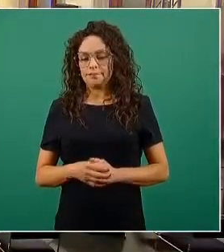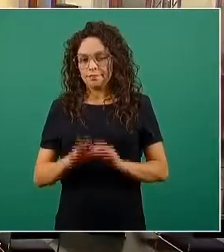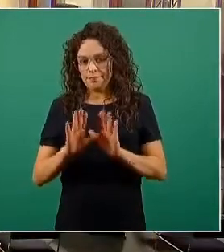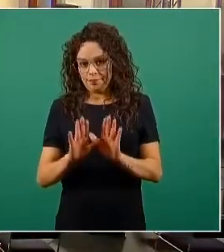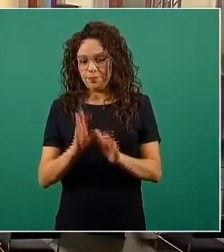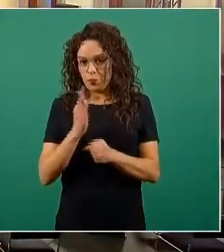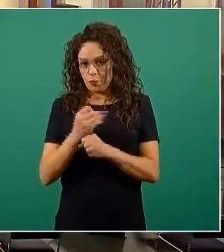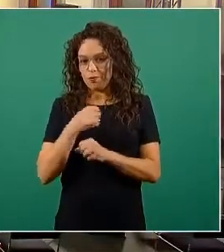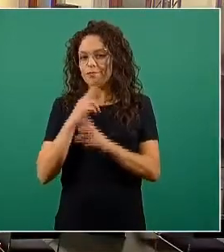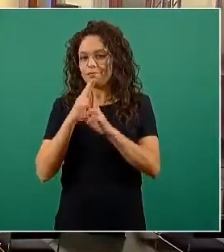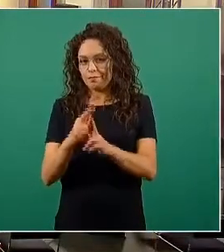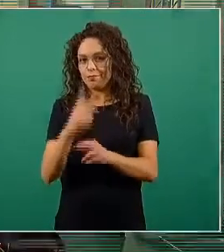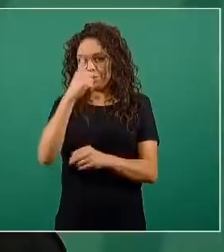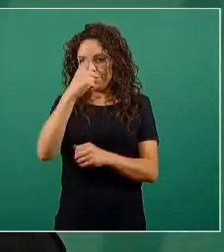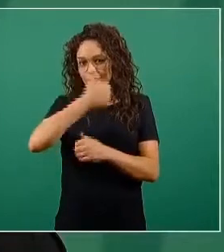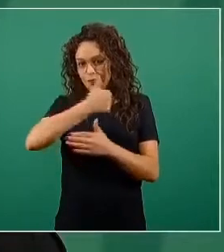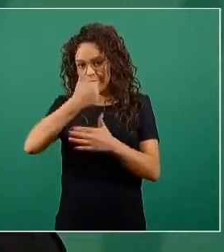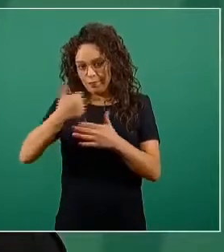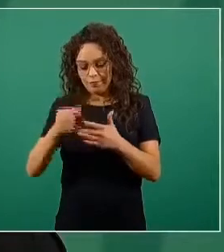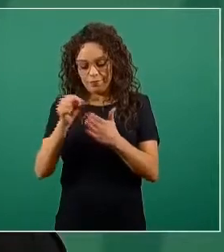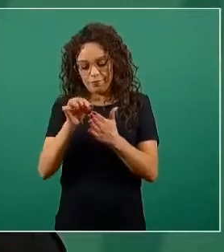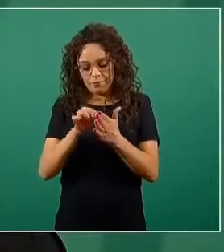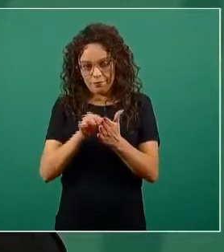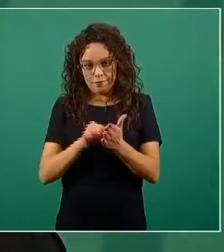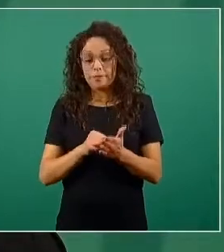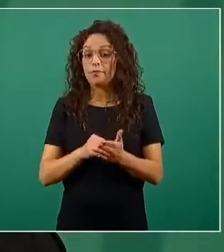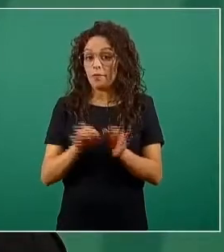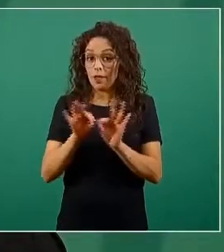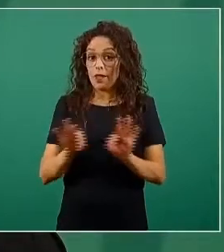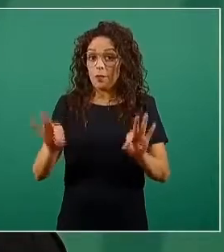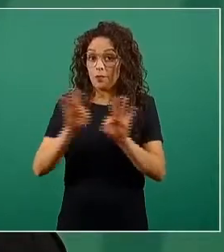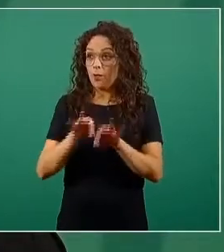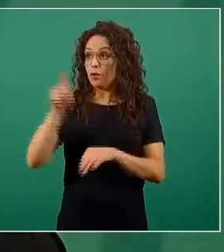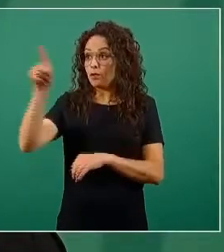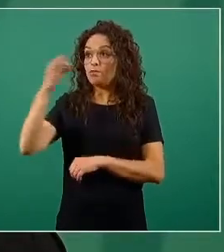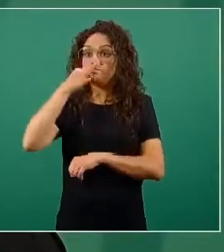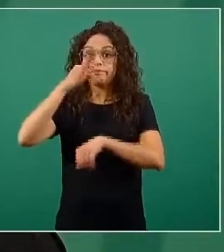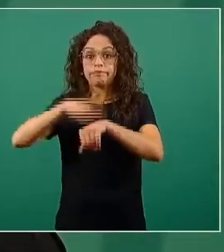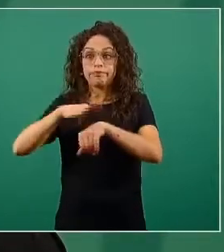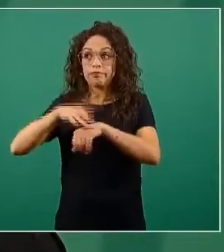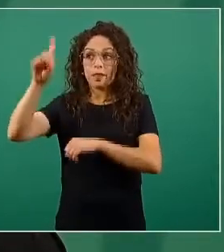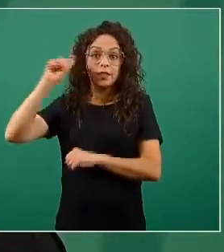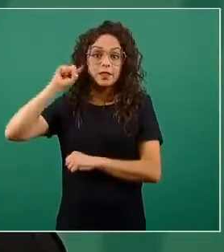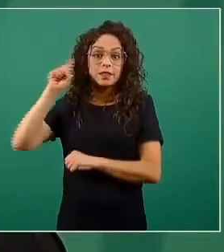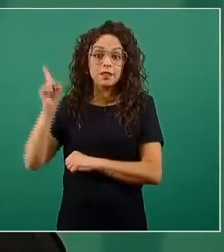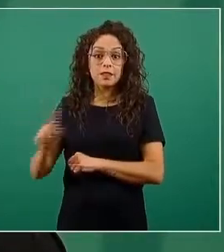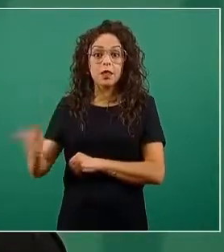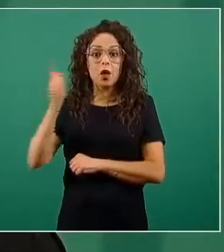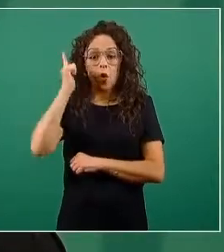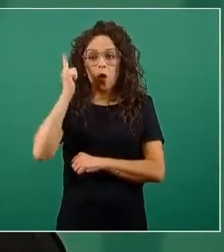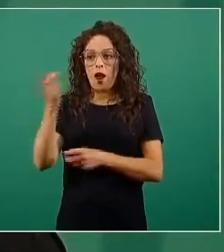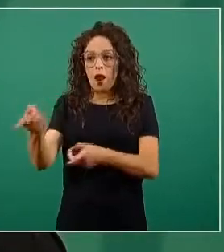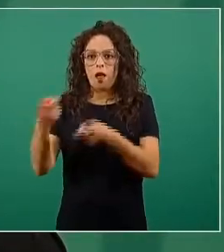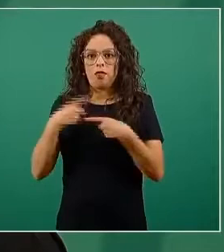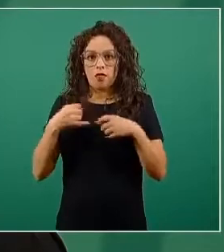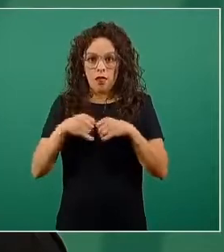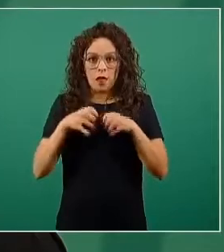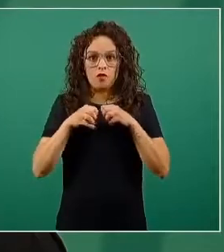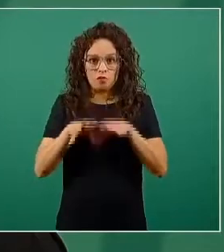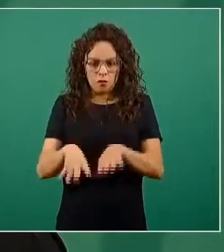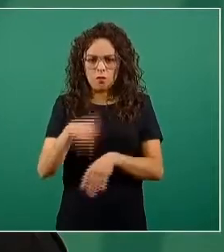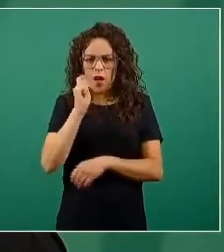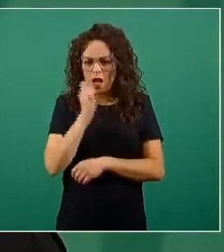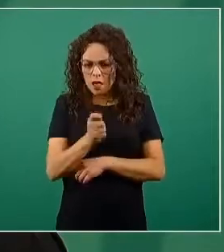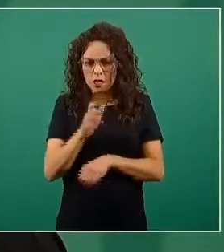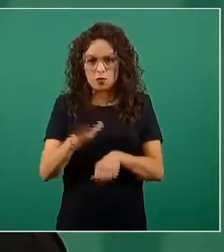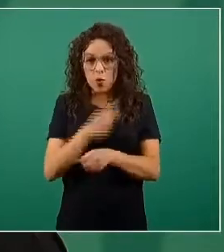que la denuncia que reciben de Zacatecas, pues nos pasen ahí el dato. Hasta el momento no